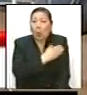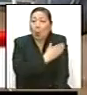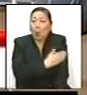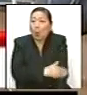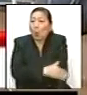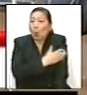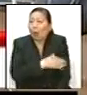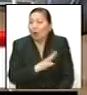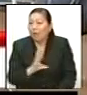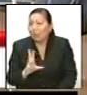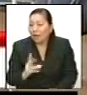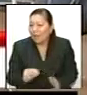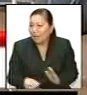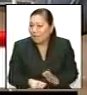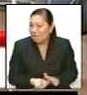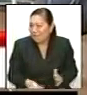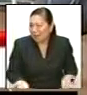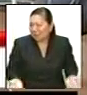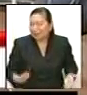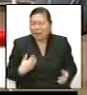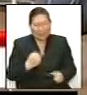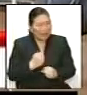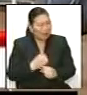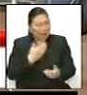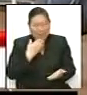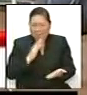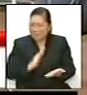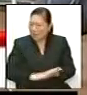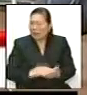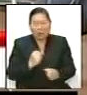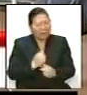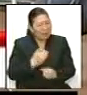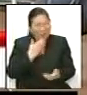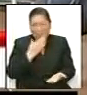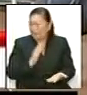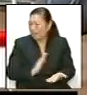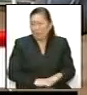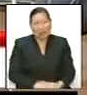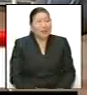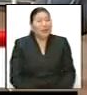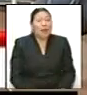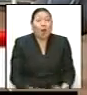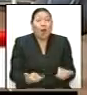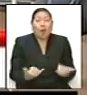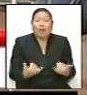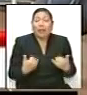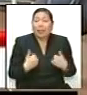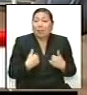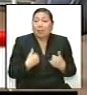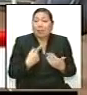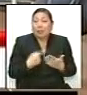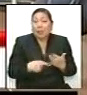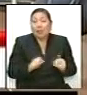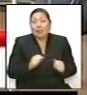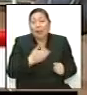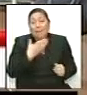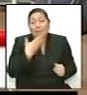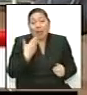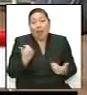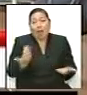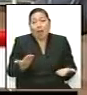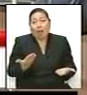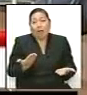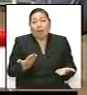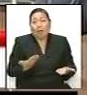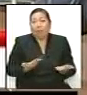actos de corrupción inclusive. O sea, hemos trabajado mal y continuamos trabajando mal. De repente hoy algo debemos haber mejorado porque ha habido ya todo